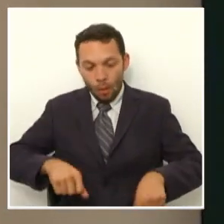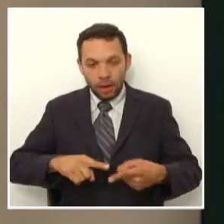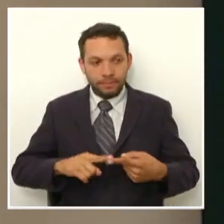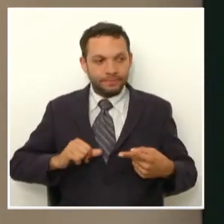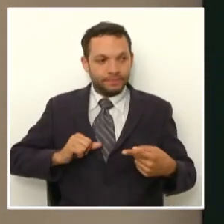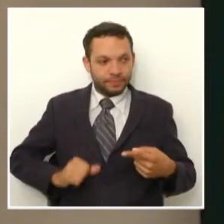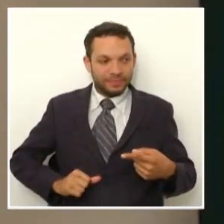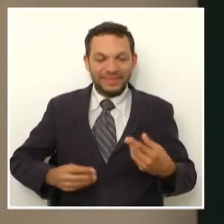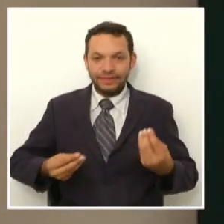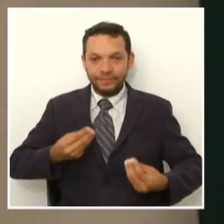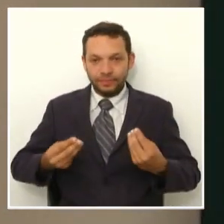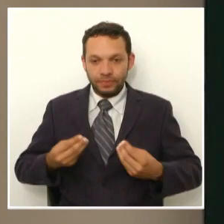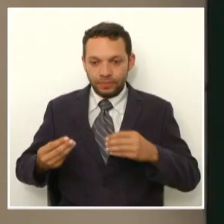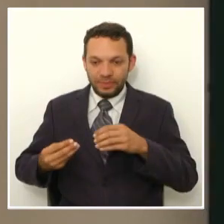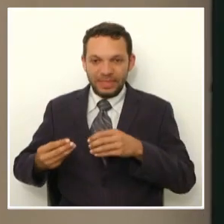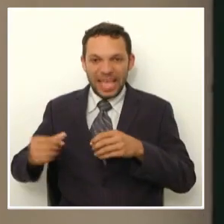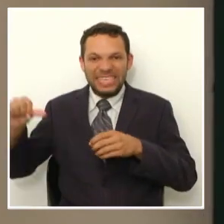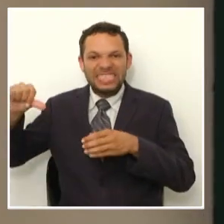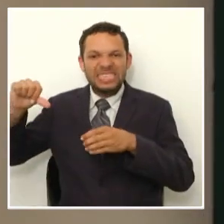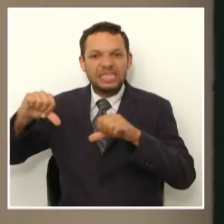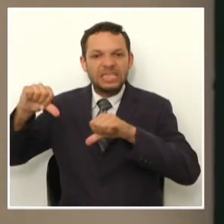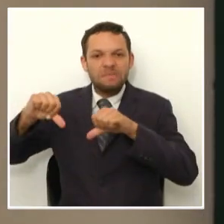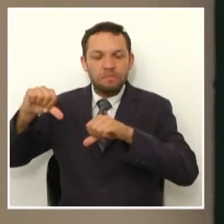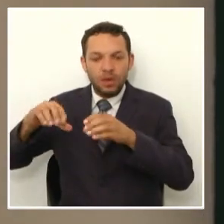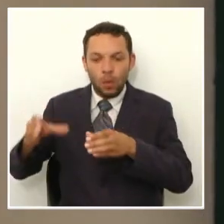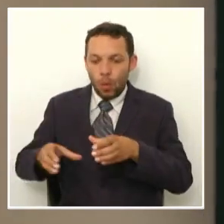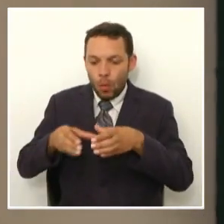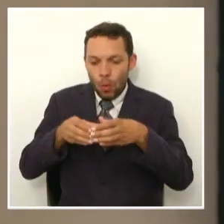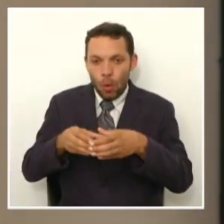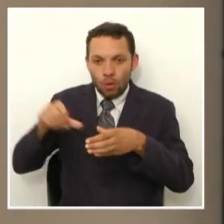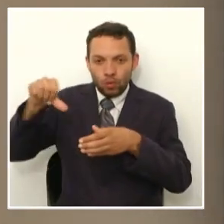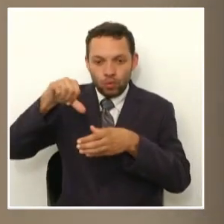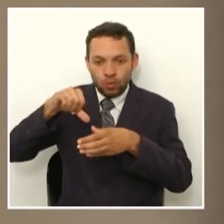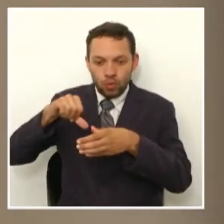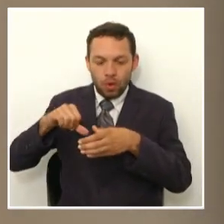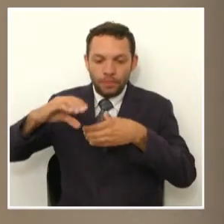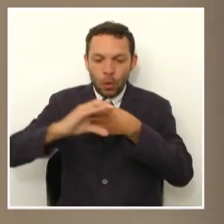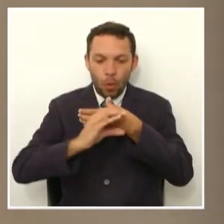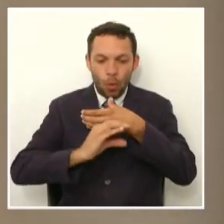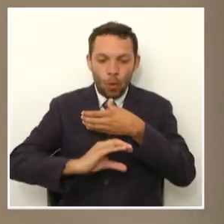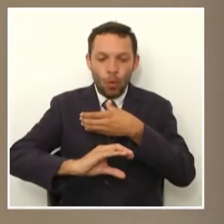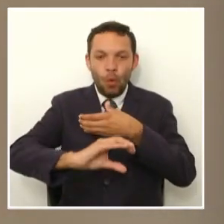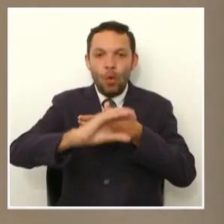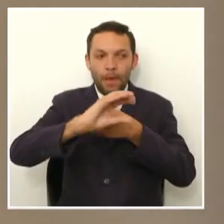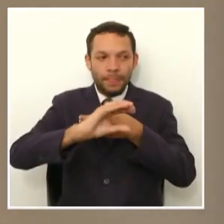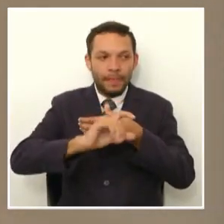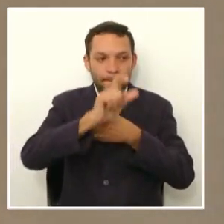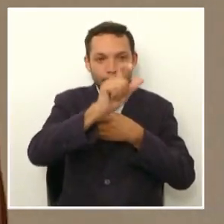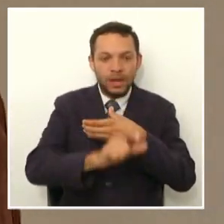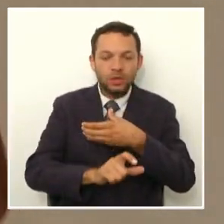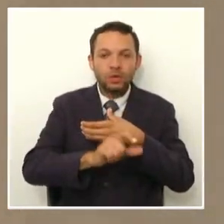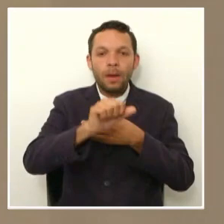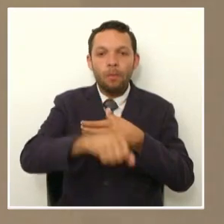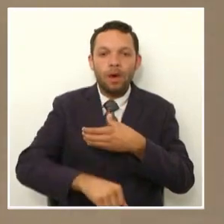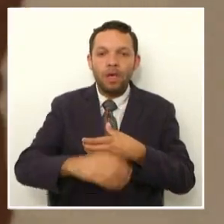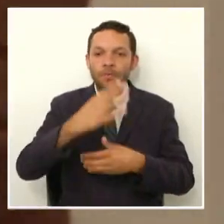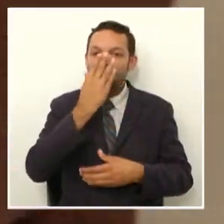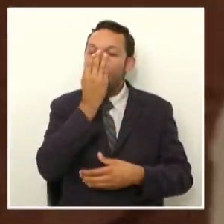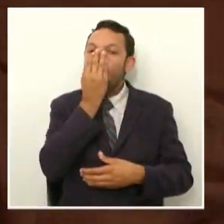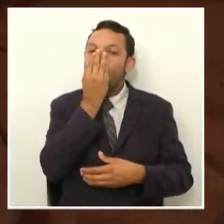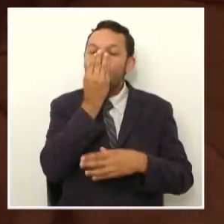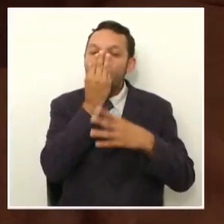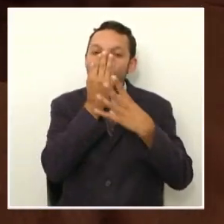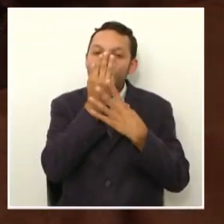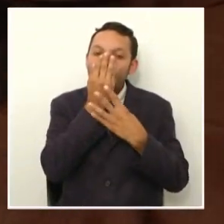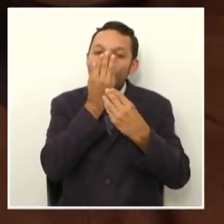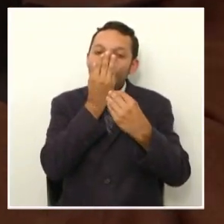anestésico, ¿no? Esta era una vejiga de marrano donde se podía ver si el paciente respiraba. Aquí se podía